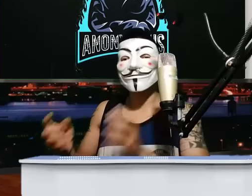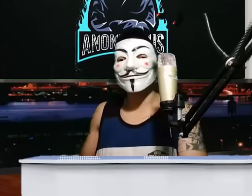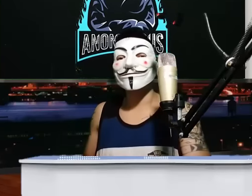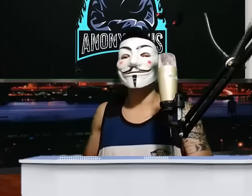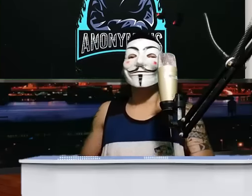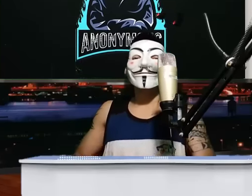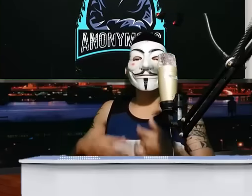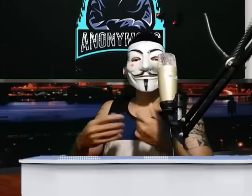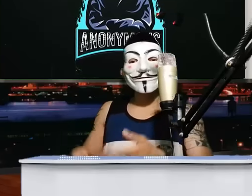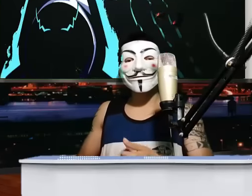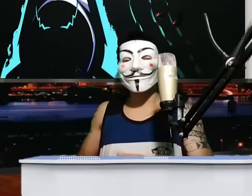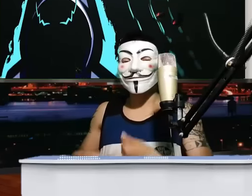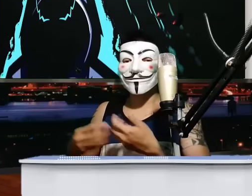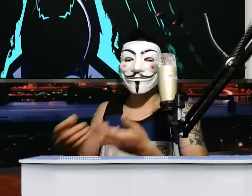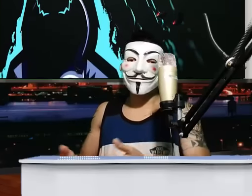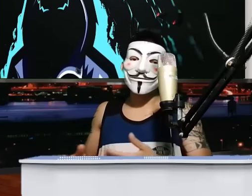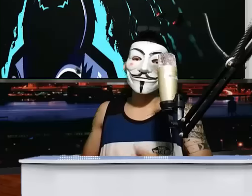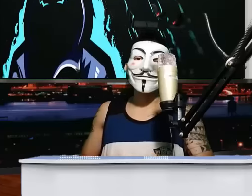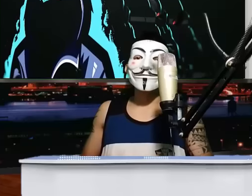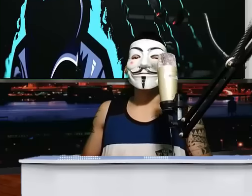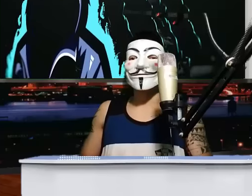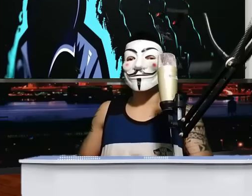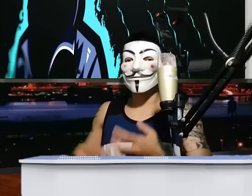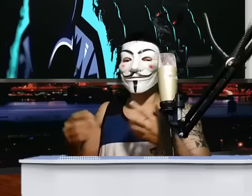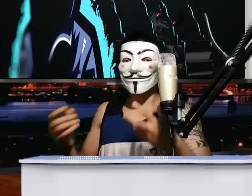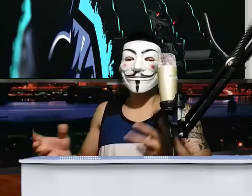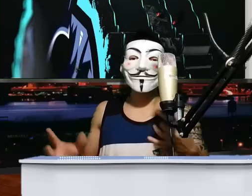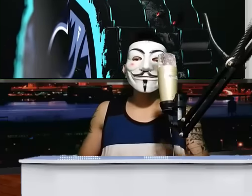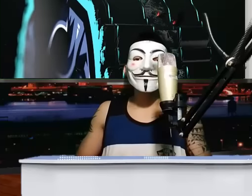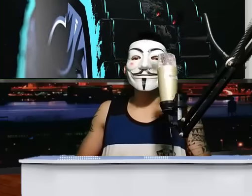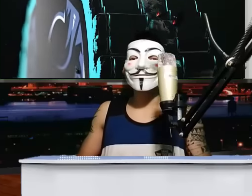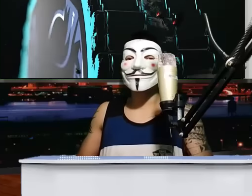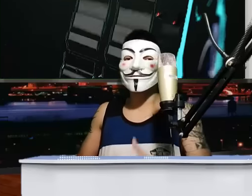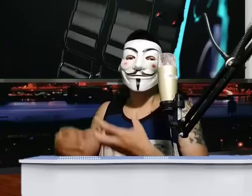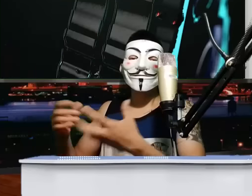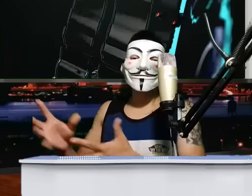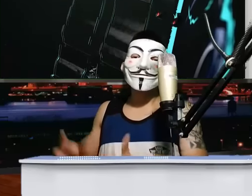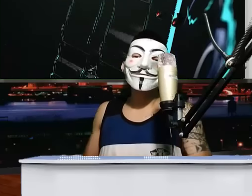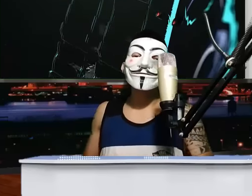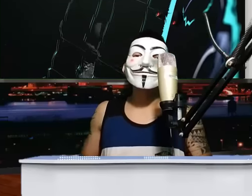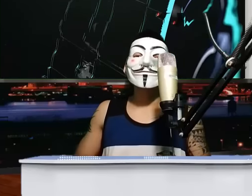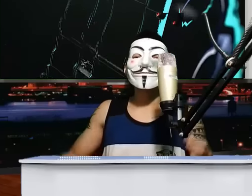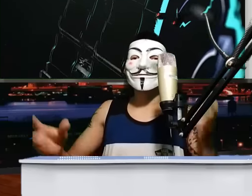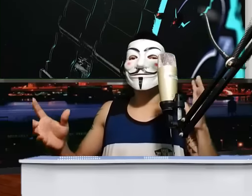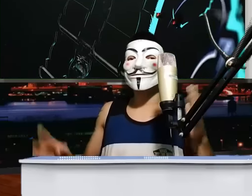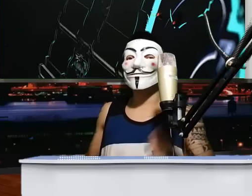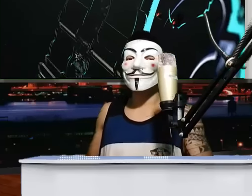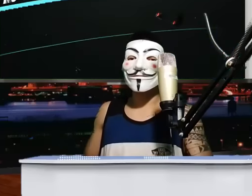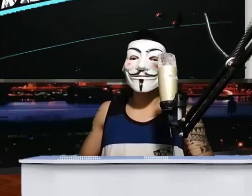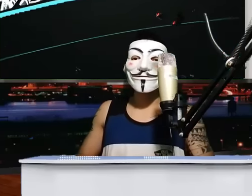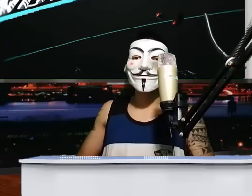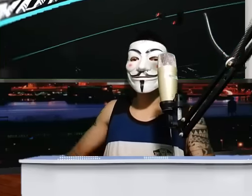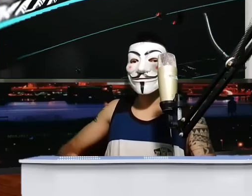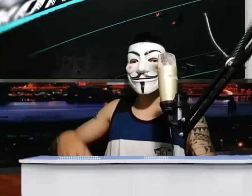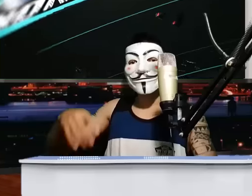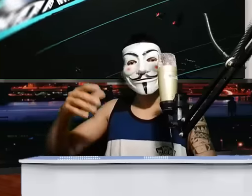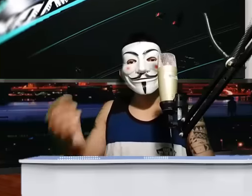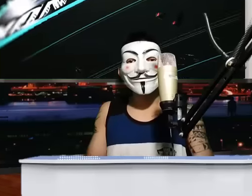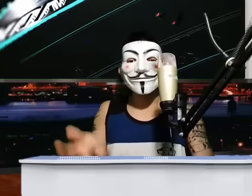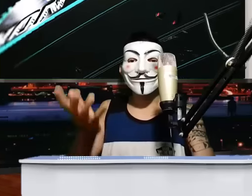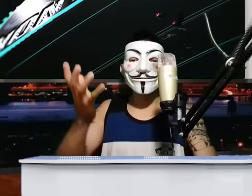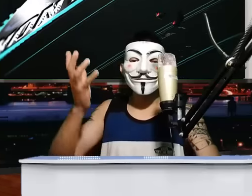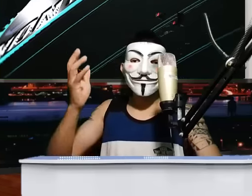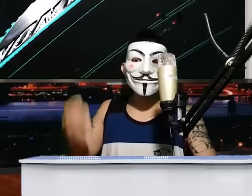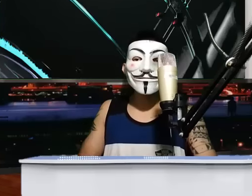y sencillamente, son para hacer campaña de miedo, para que las personas digamos de que si Nayib Bukele se reelige, nos vamos a convertir